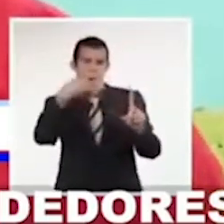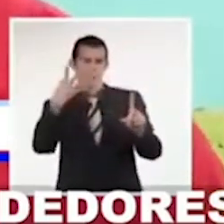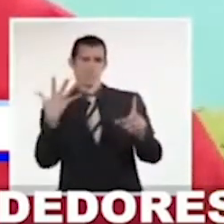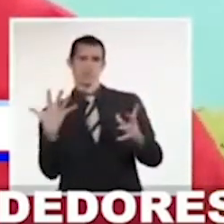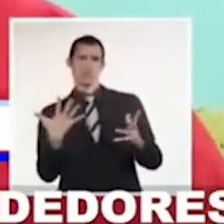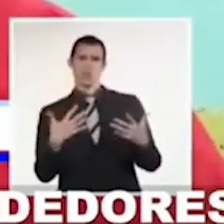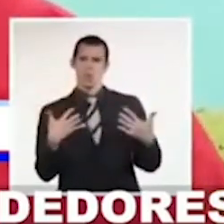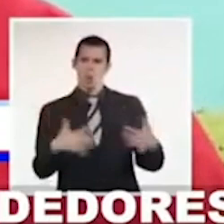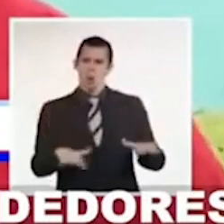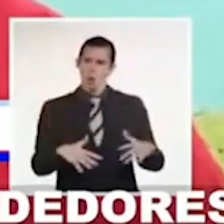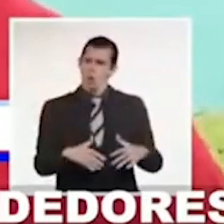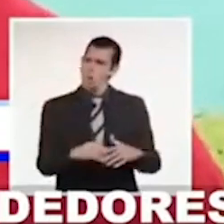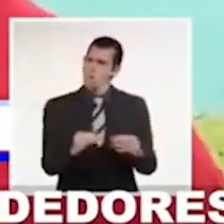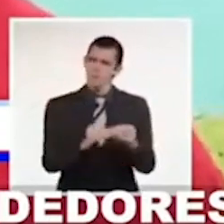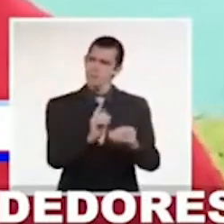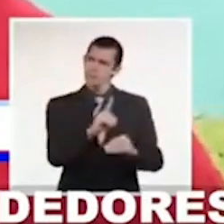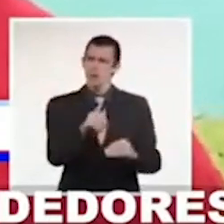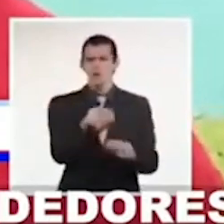leer,